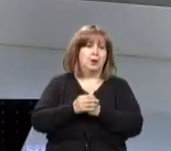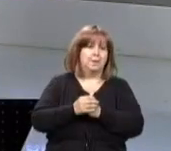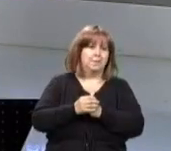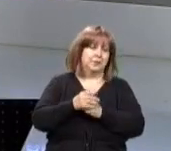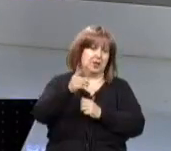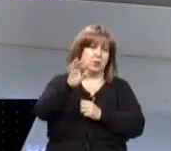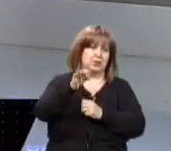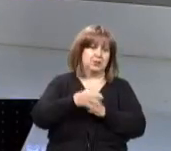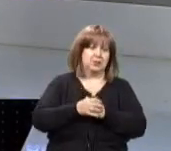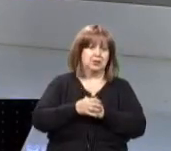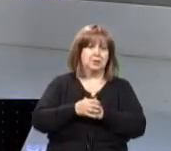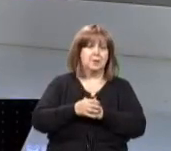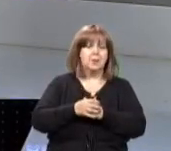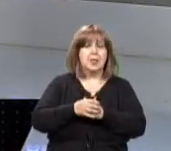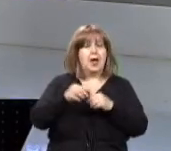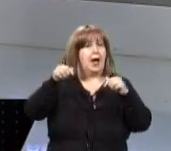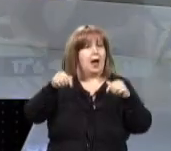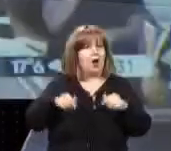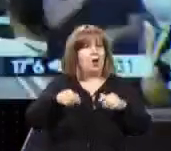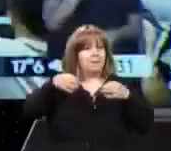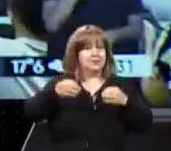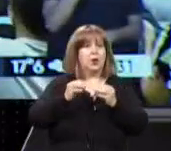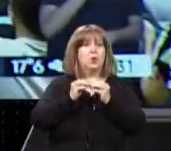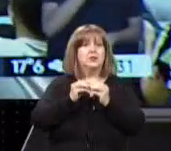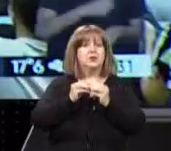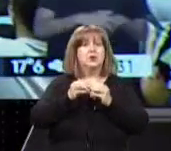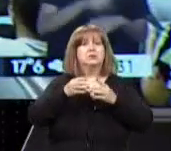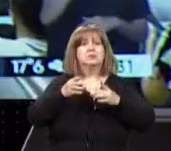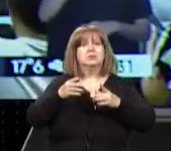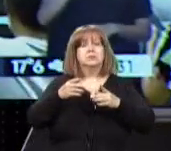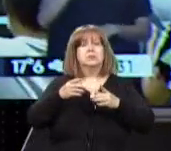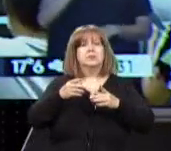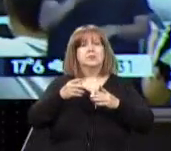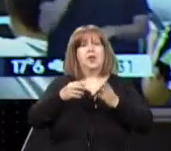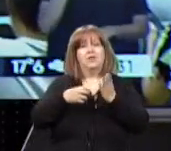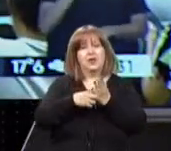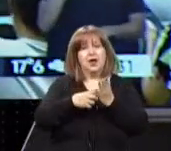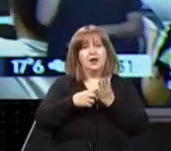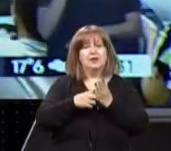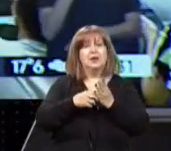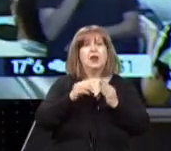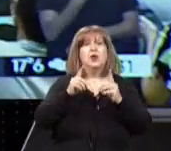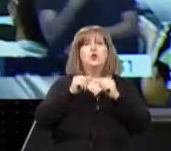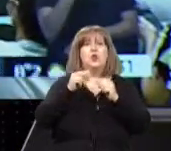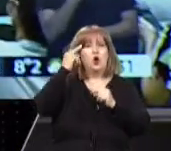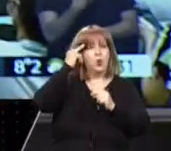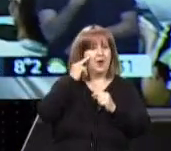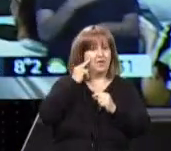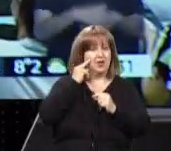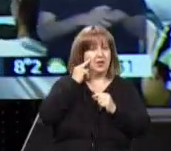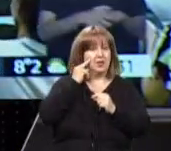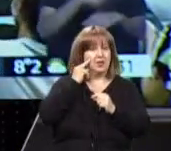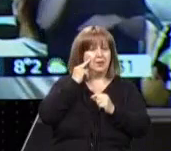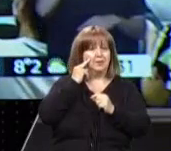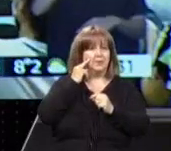adelante, que vos sepas? Actualmente está en etapa de alegatos el que sería el noveno juicio, aunque ya hubo otros 10,